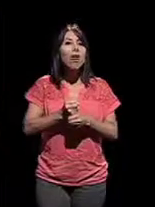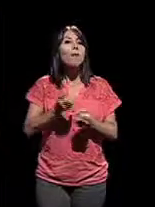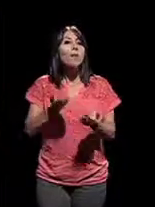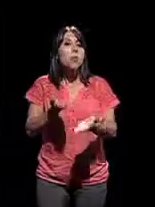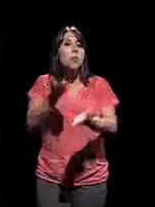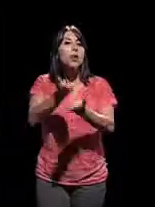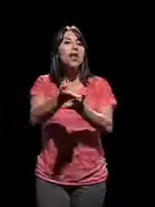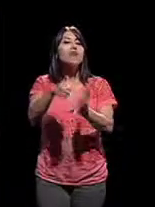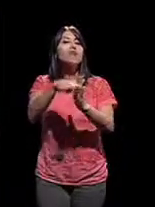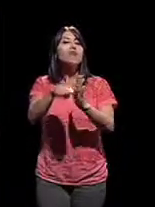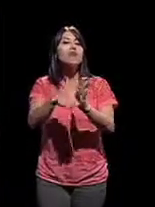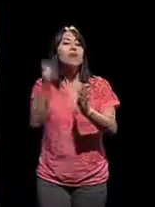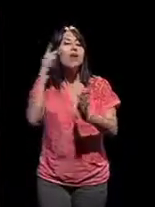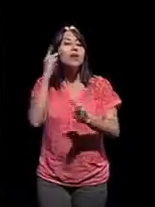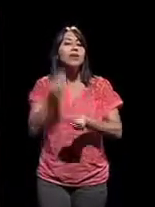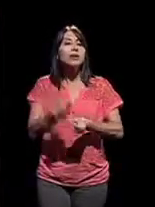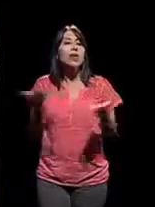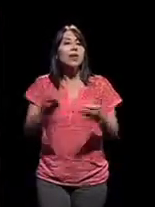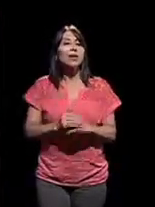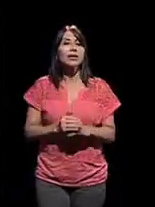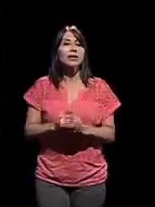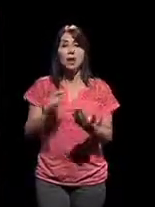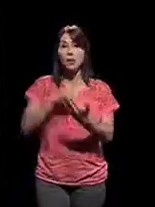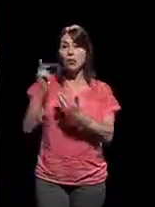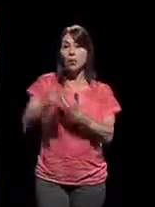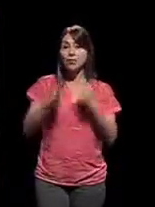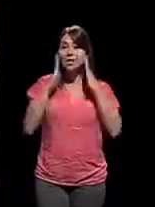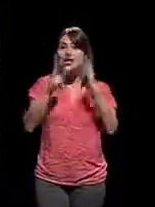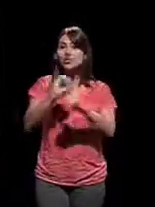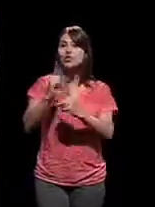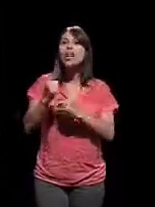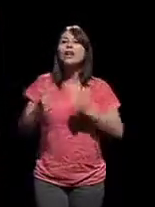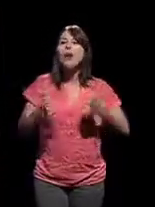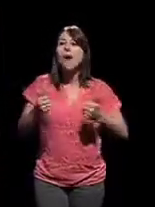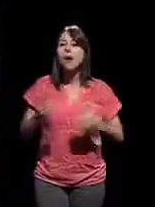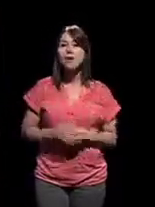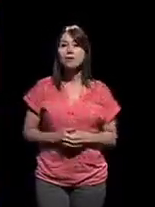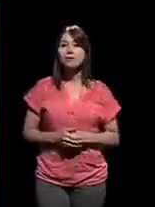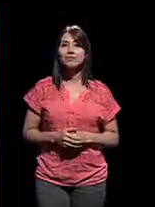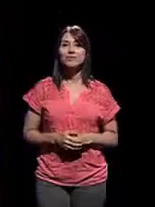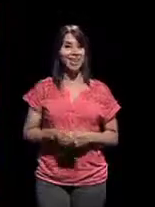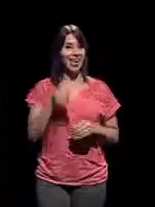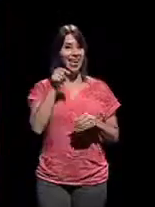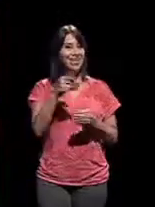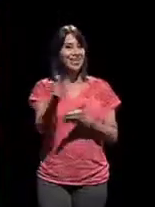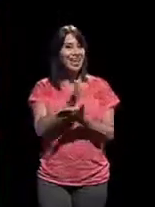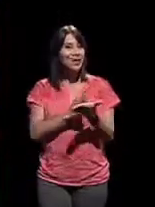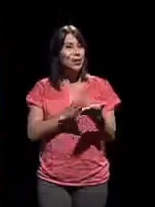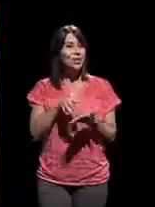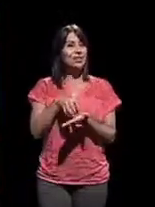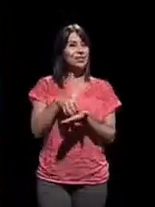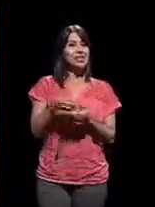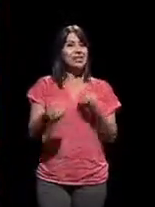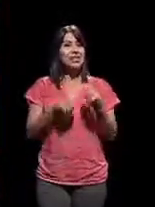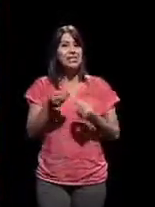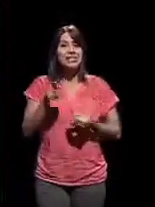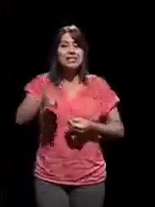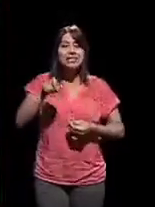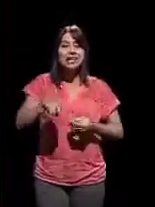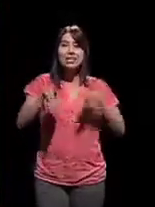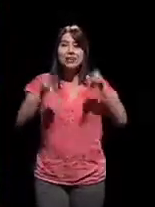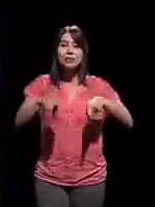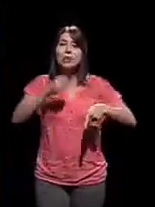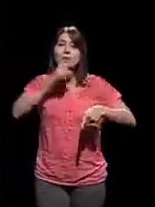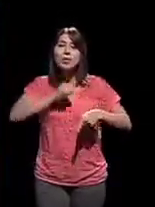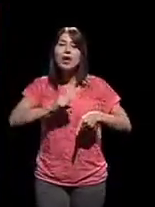hacer, verdad? O sea, ¿qué políticas públicas va a proponer, verdad? ¿Qué programas de atención social va a proponer? Estas son algunas